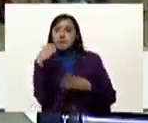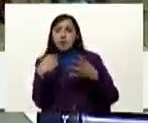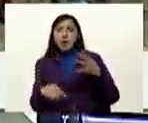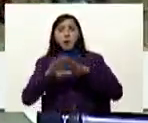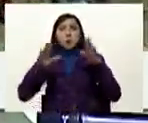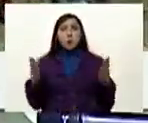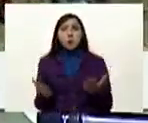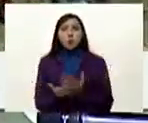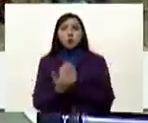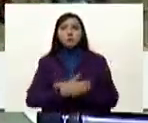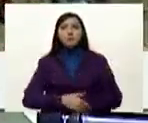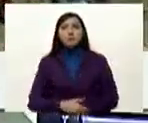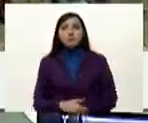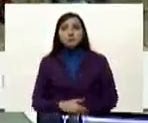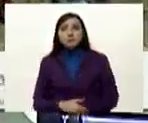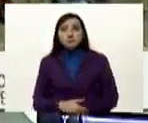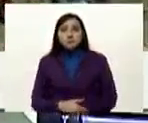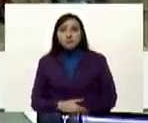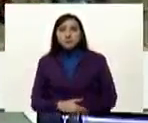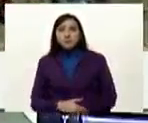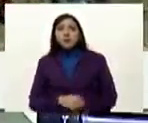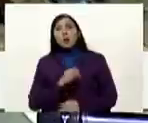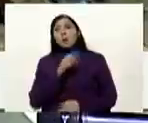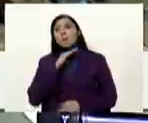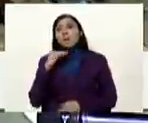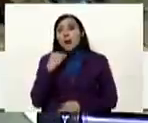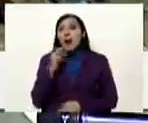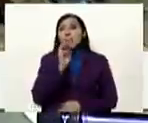mundo. El polio,